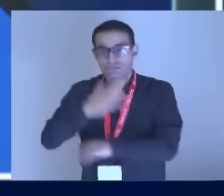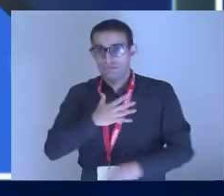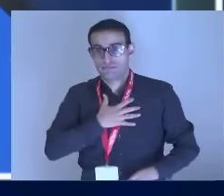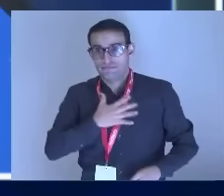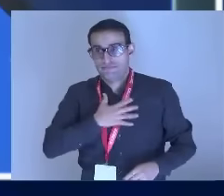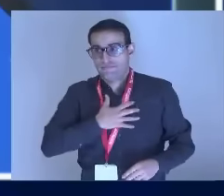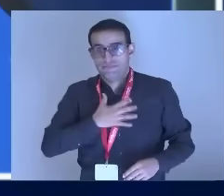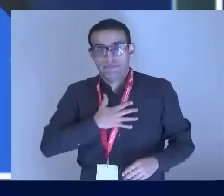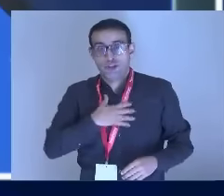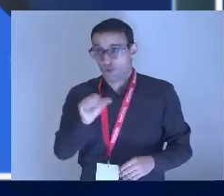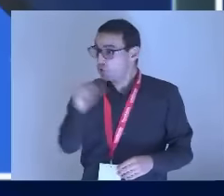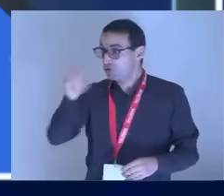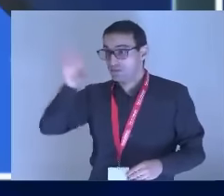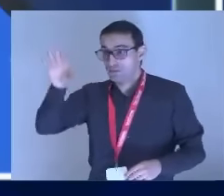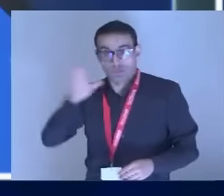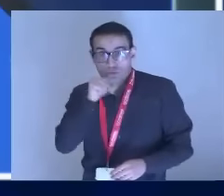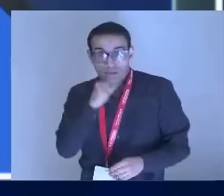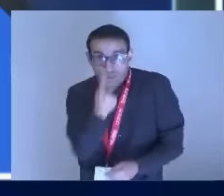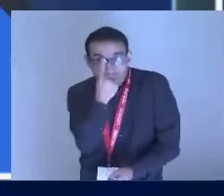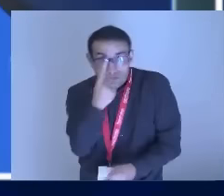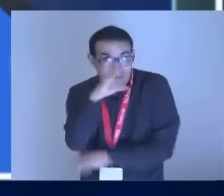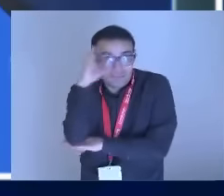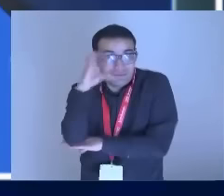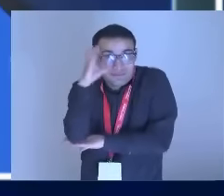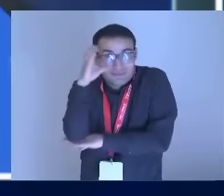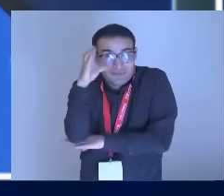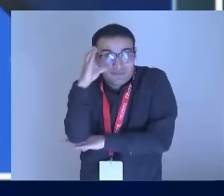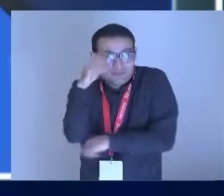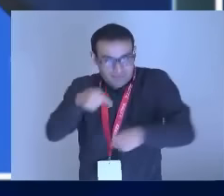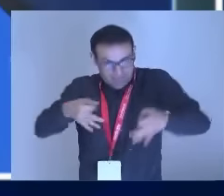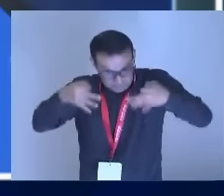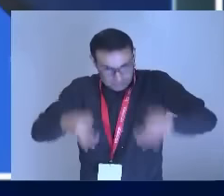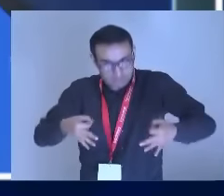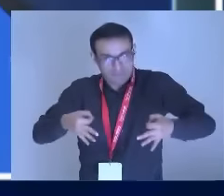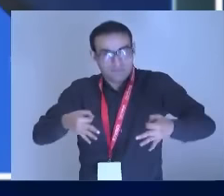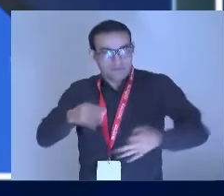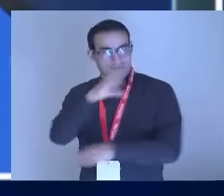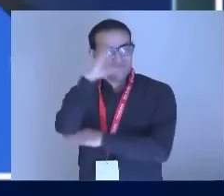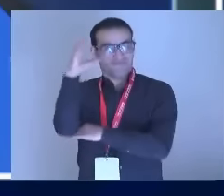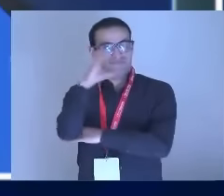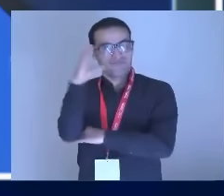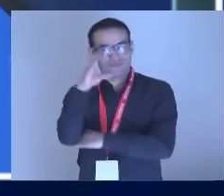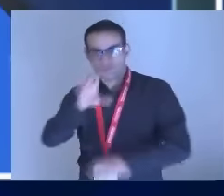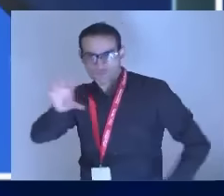que tenemos la patria por la que debemos luchar de manera incansable